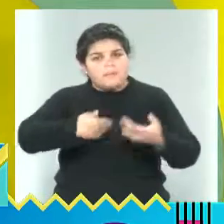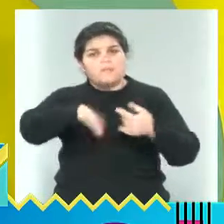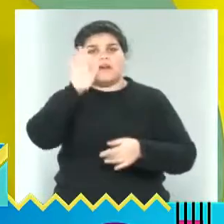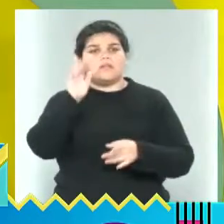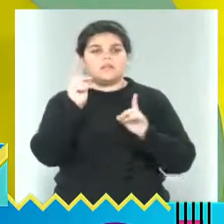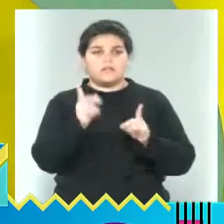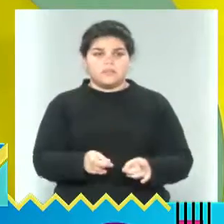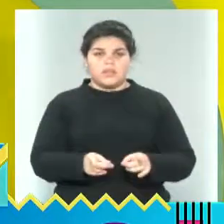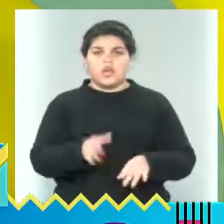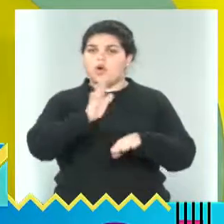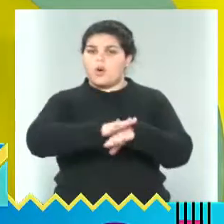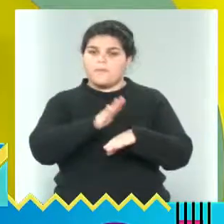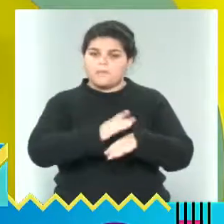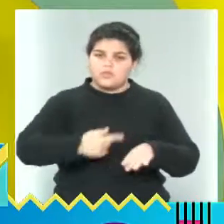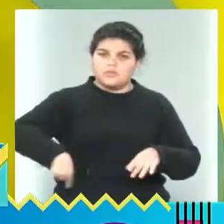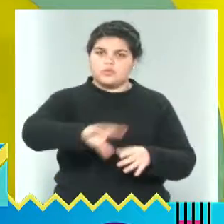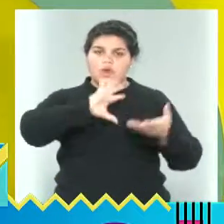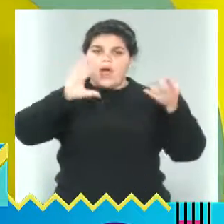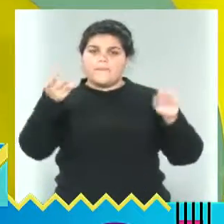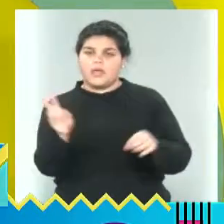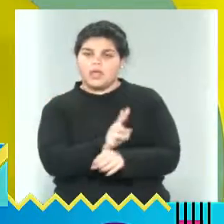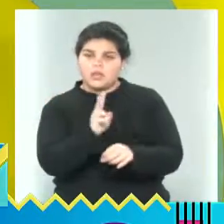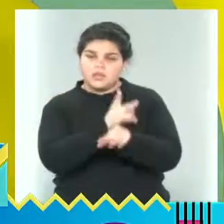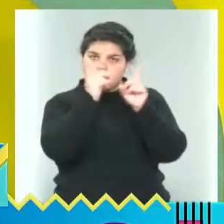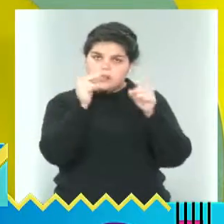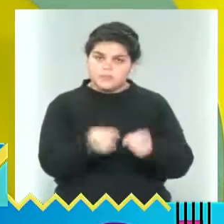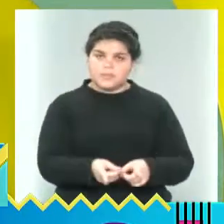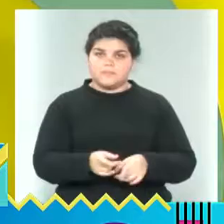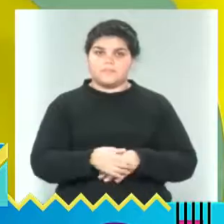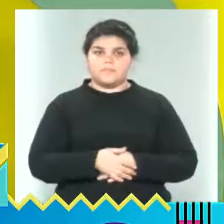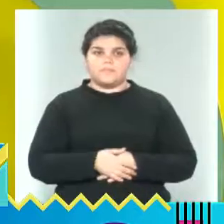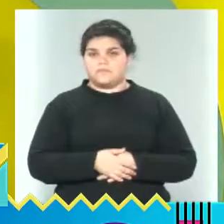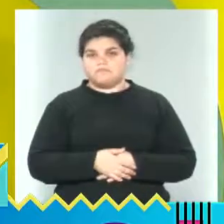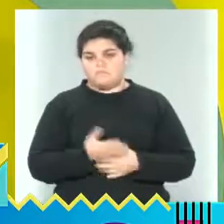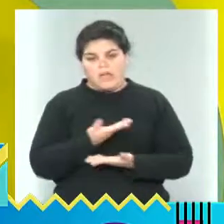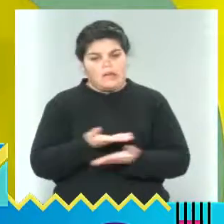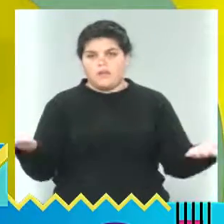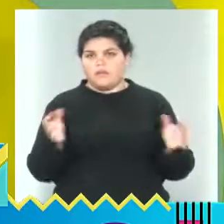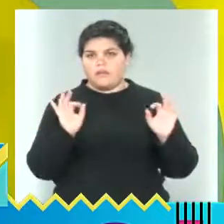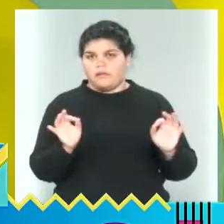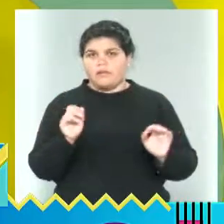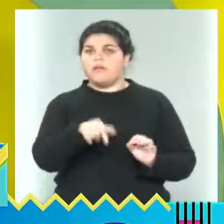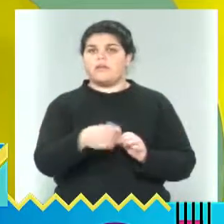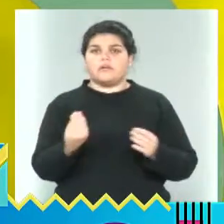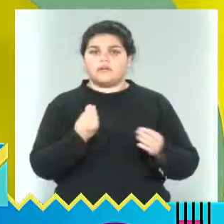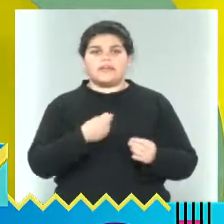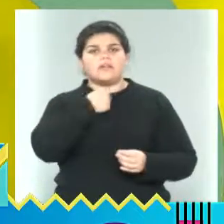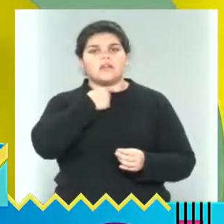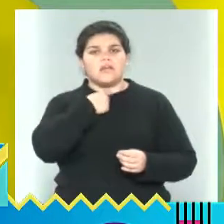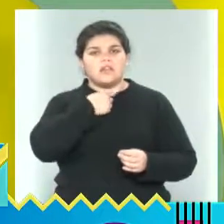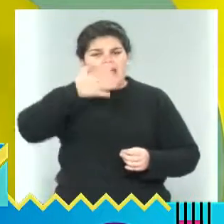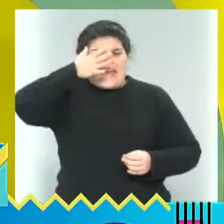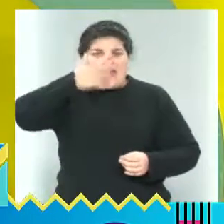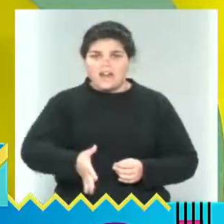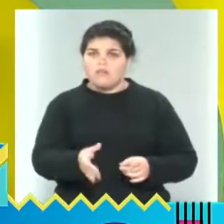acelerar nuestro compromiso con el ambiente y tenemos que, digamos, en todos los aspectos, evitar llegar a situaciones extremas